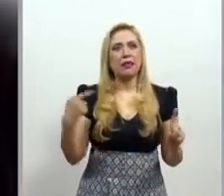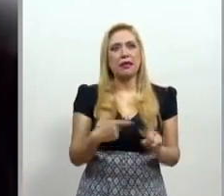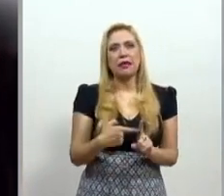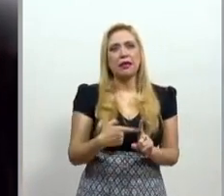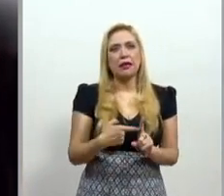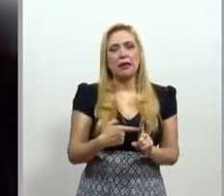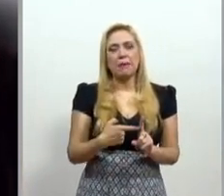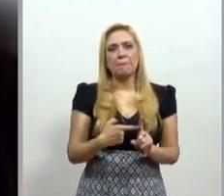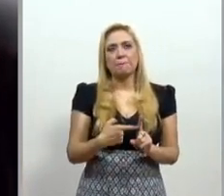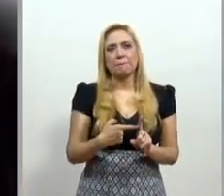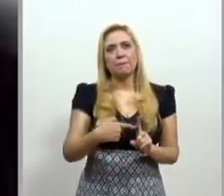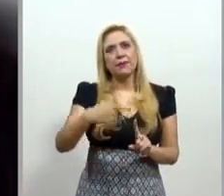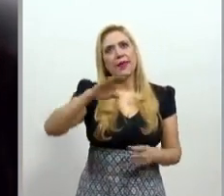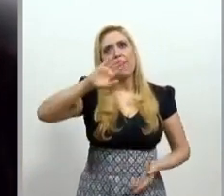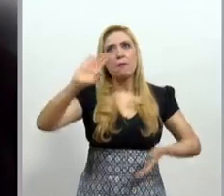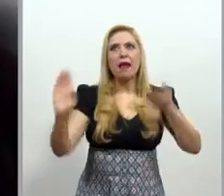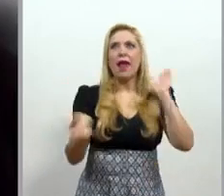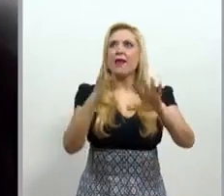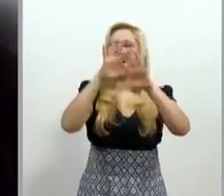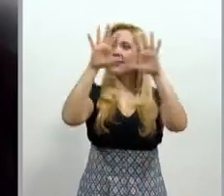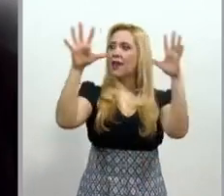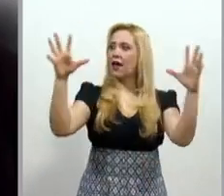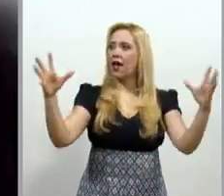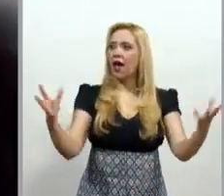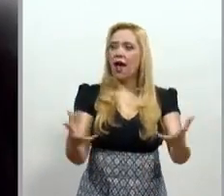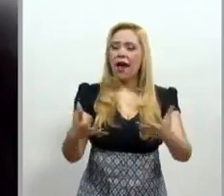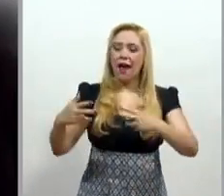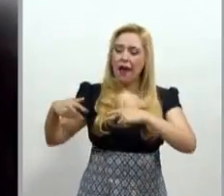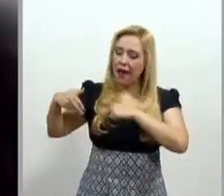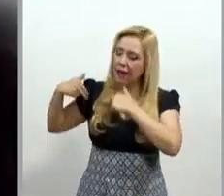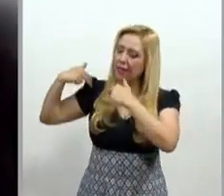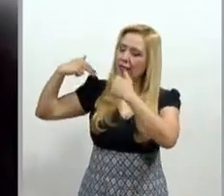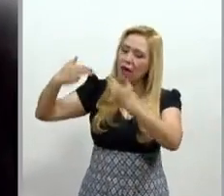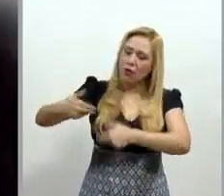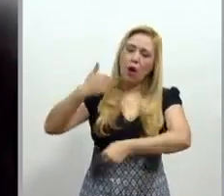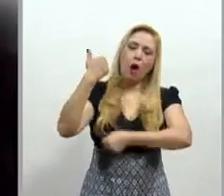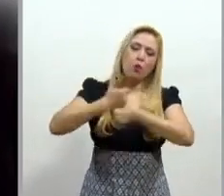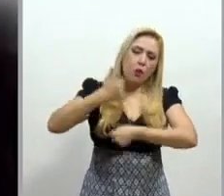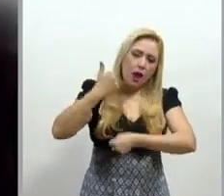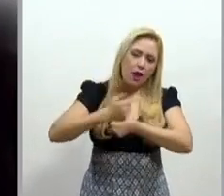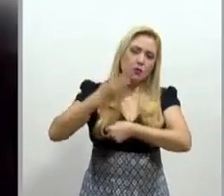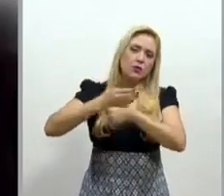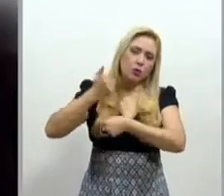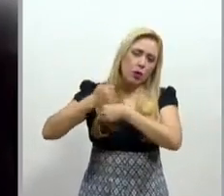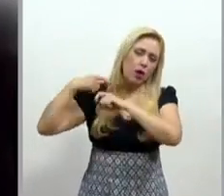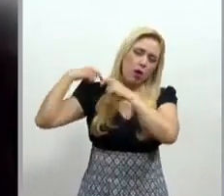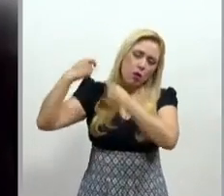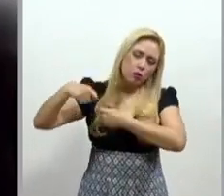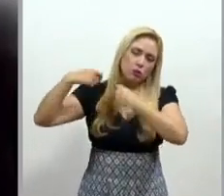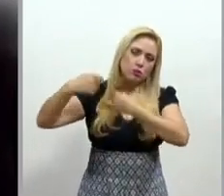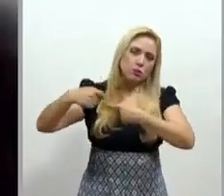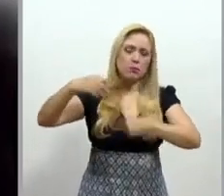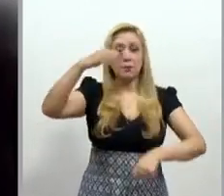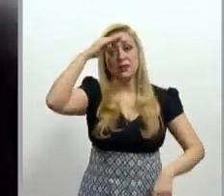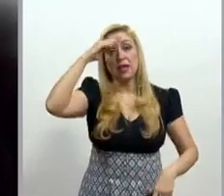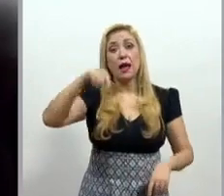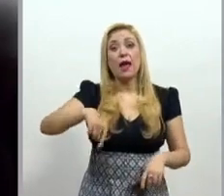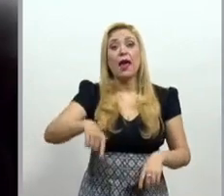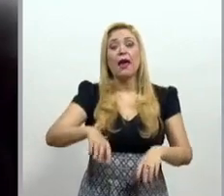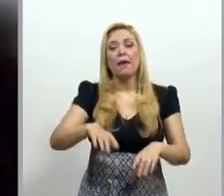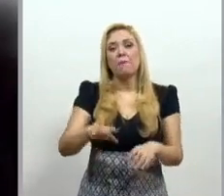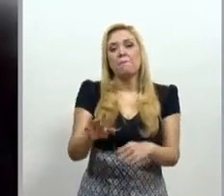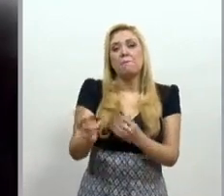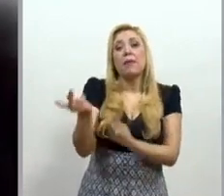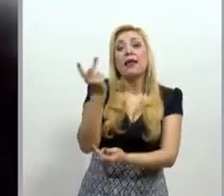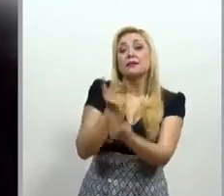tener un planeta que ha sido heredado de nuestros abuelos, sino pensar más bien que tenemos un planeta